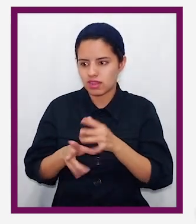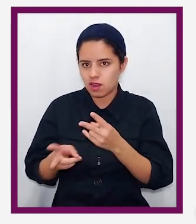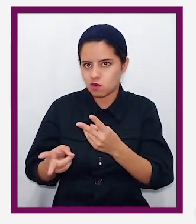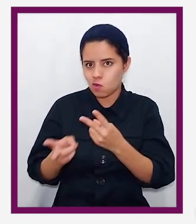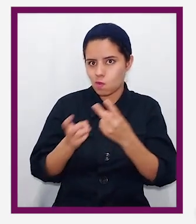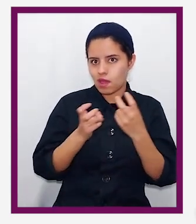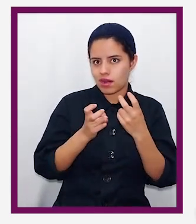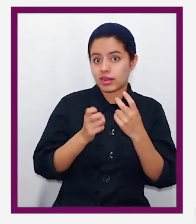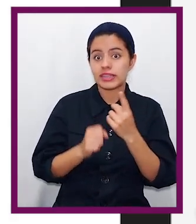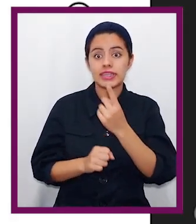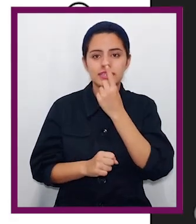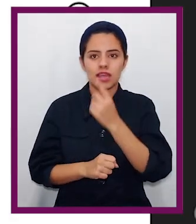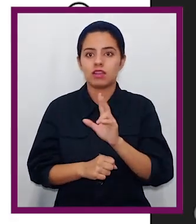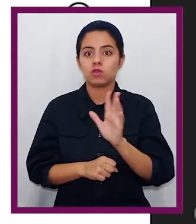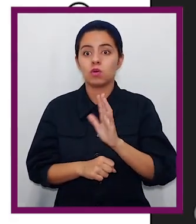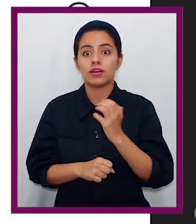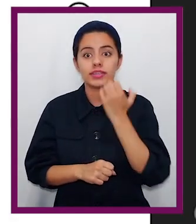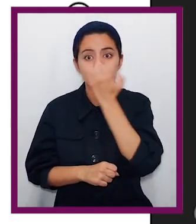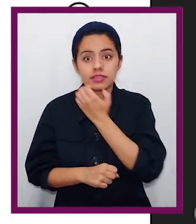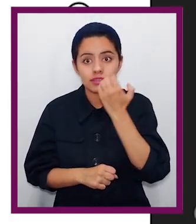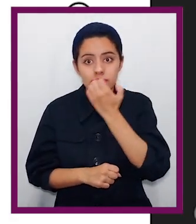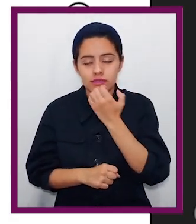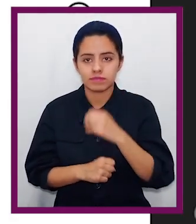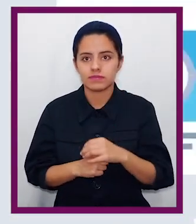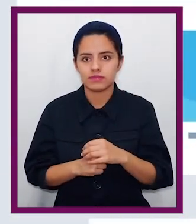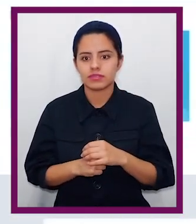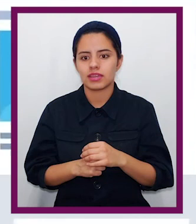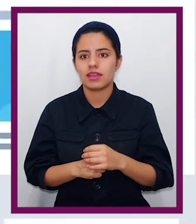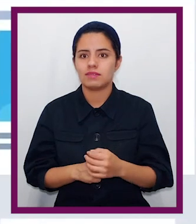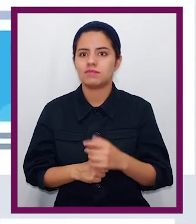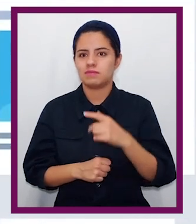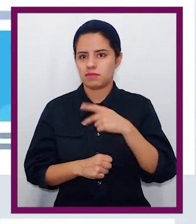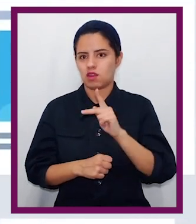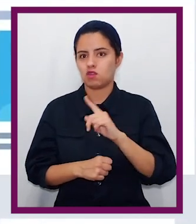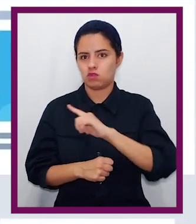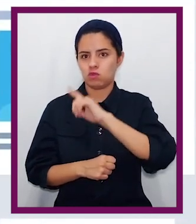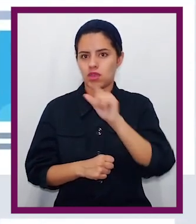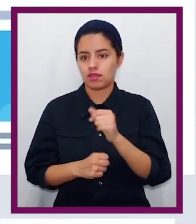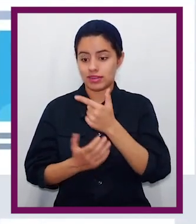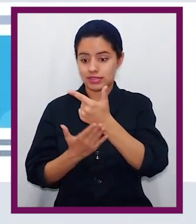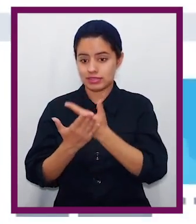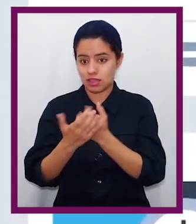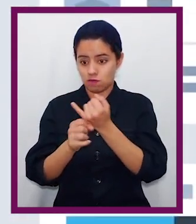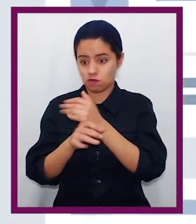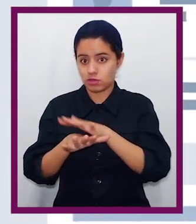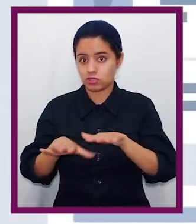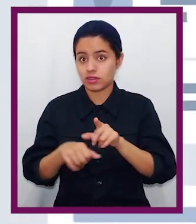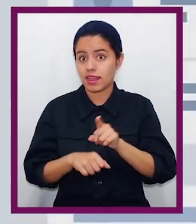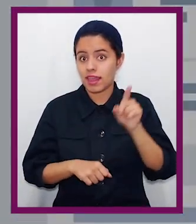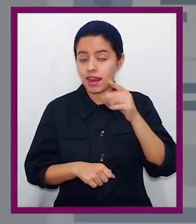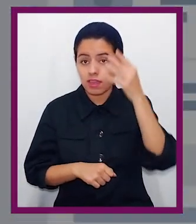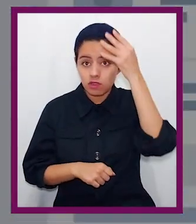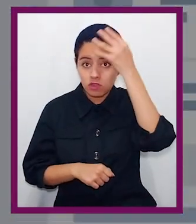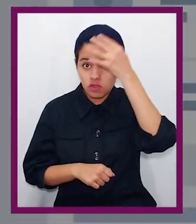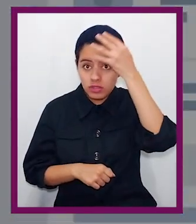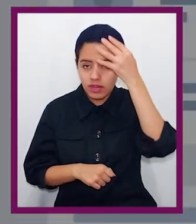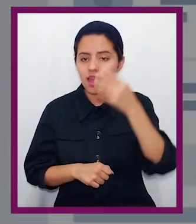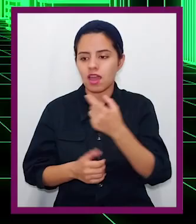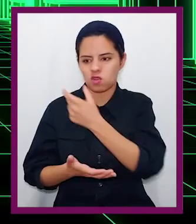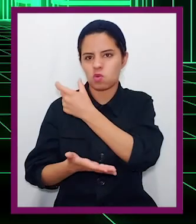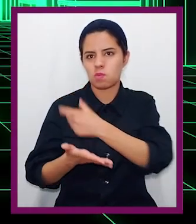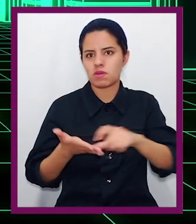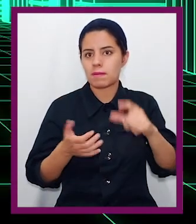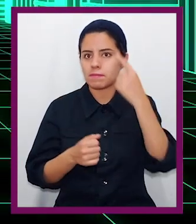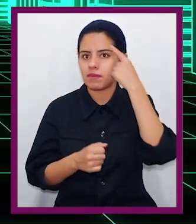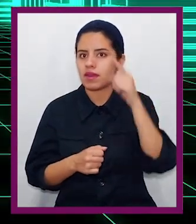con fines académicos. Sin embargo, 2 años después, la base fue comprada por Donald Trump para su campaña política.